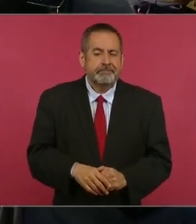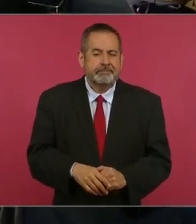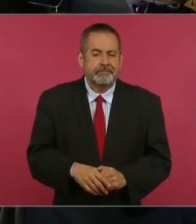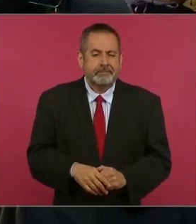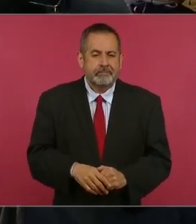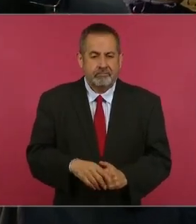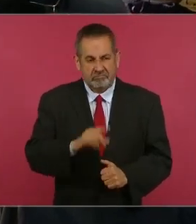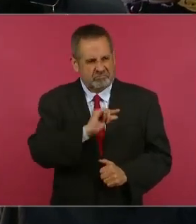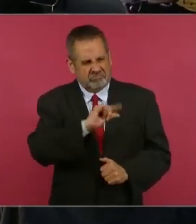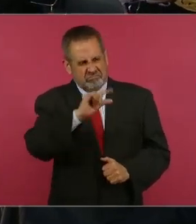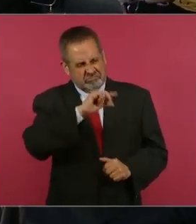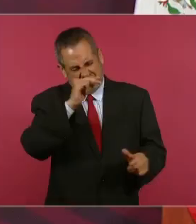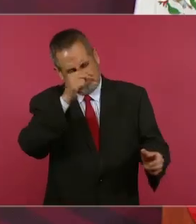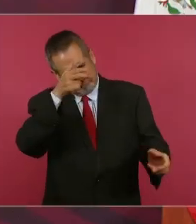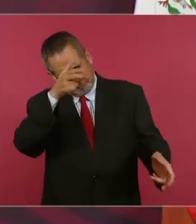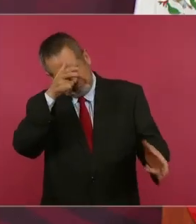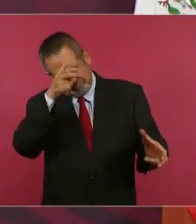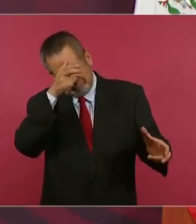Son eminencias,